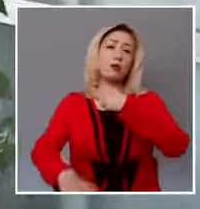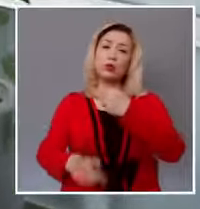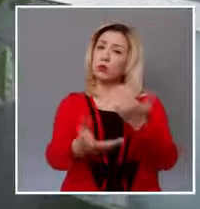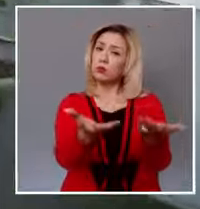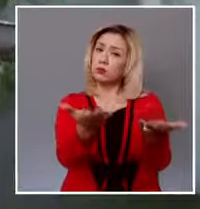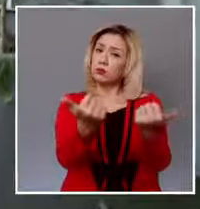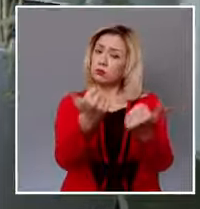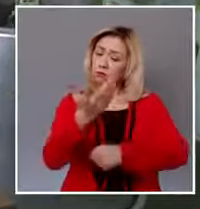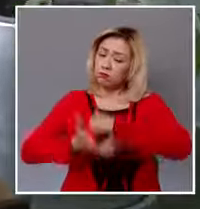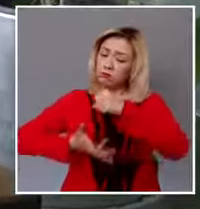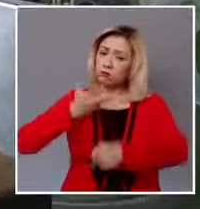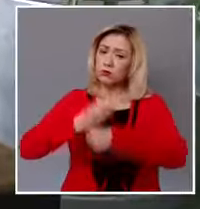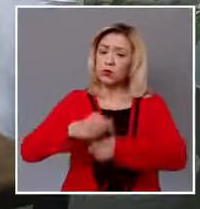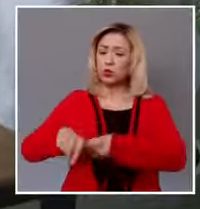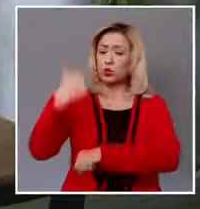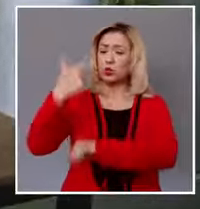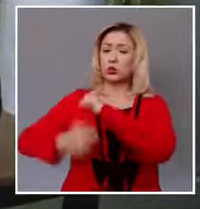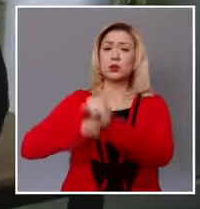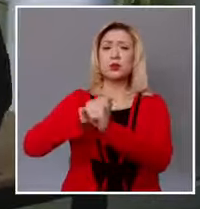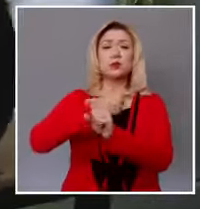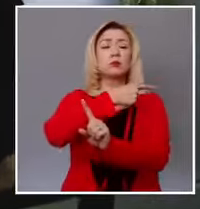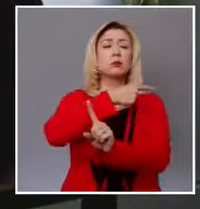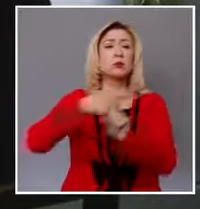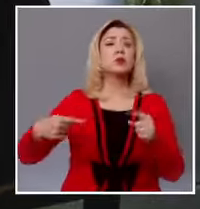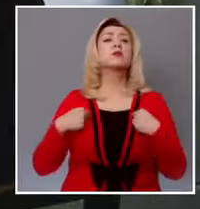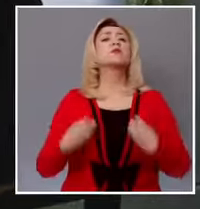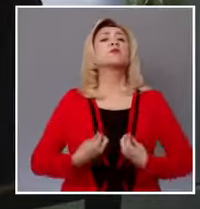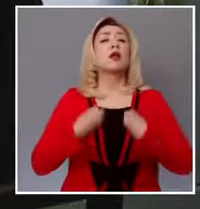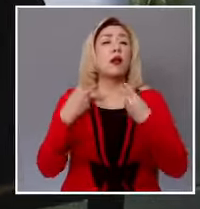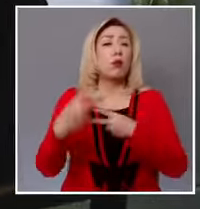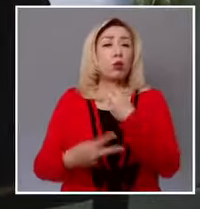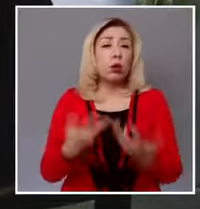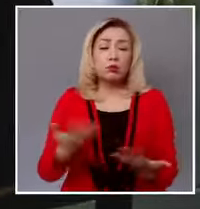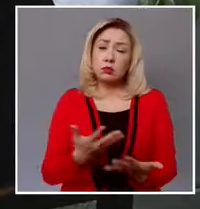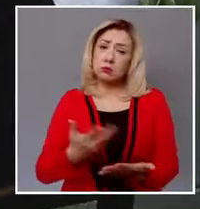pasó en prisión injustamente. Para el canal del Poder